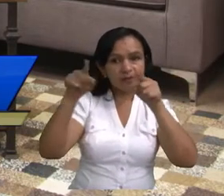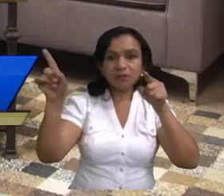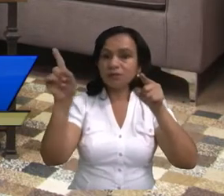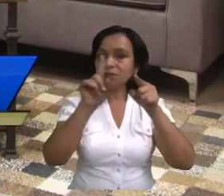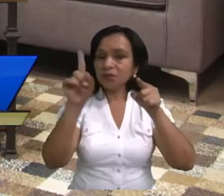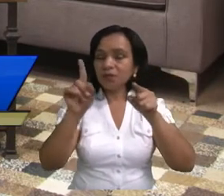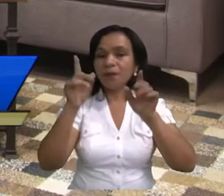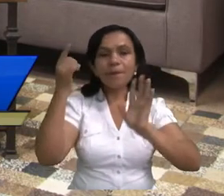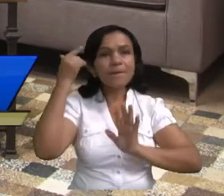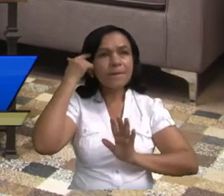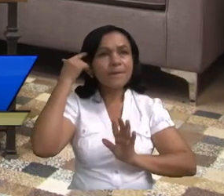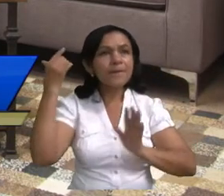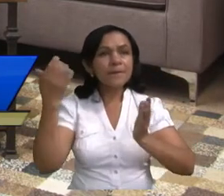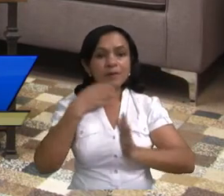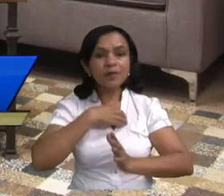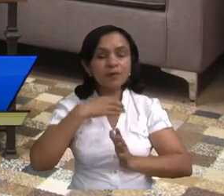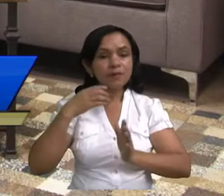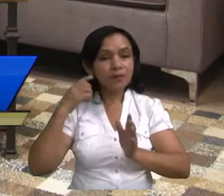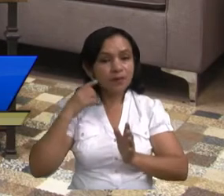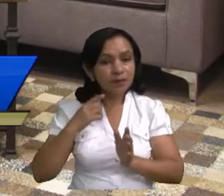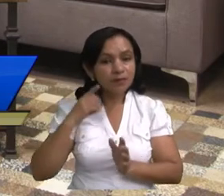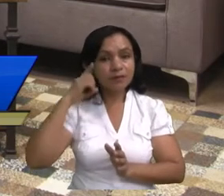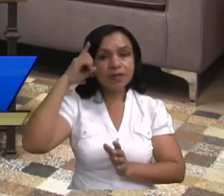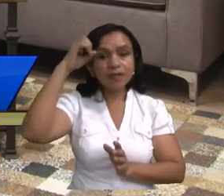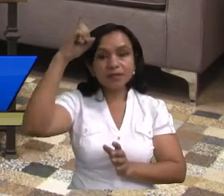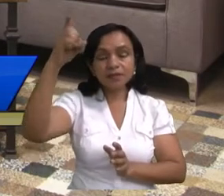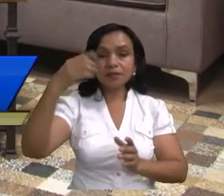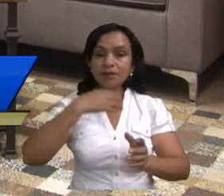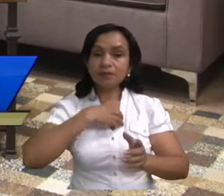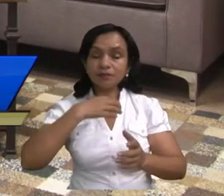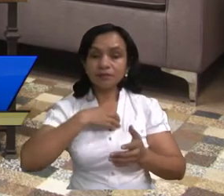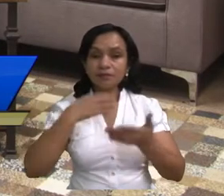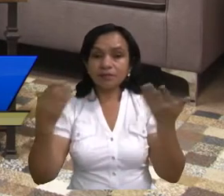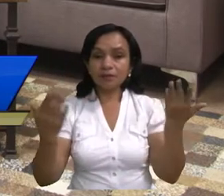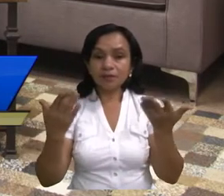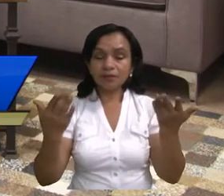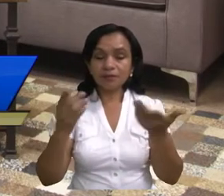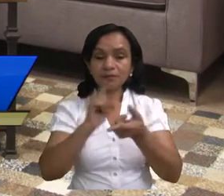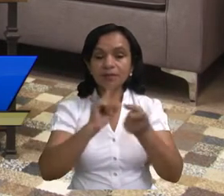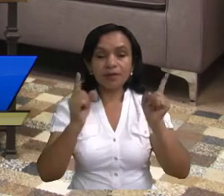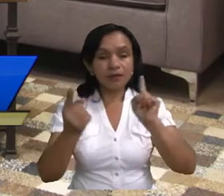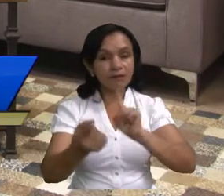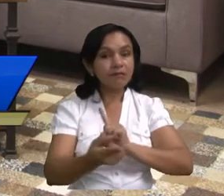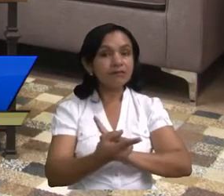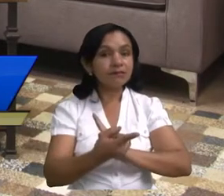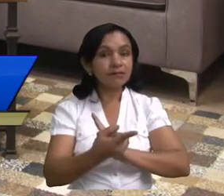cómo ellos van a desarrollar competencias para transformar su entorno y para transformar